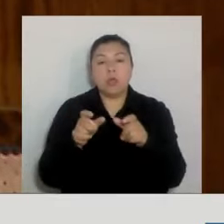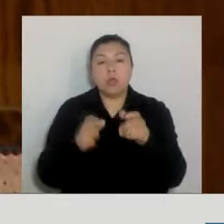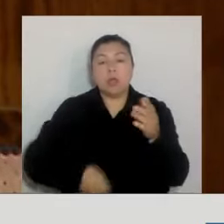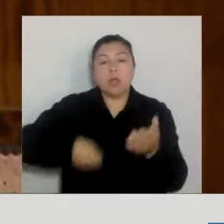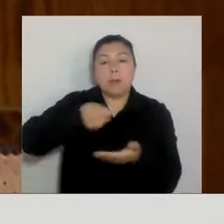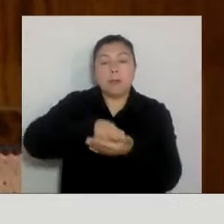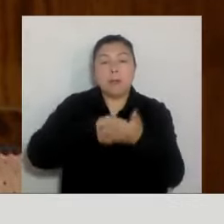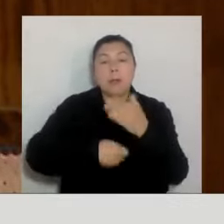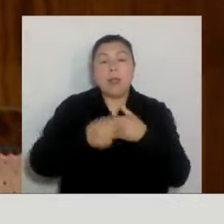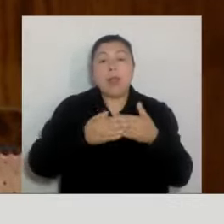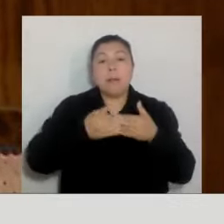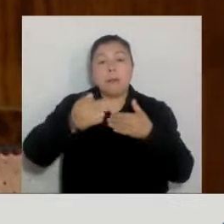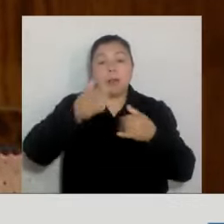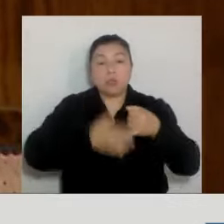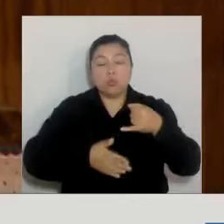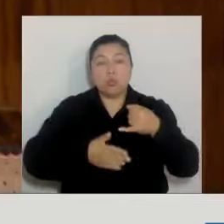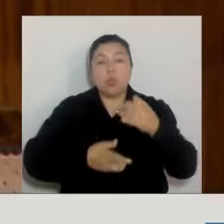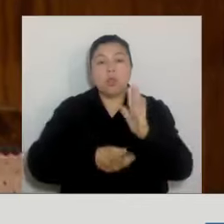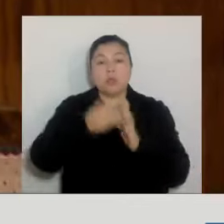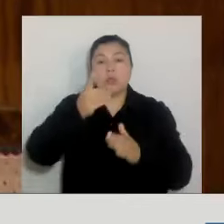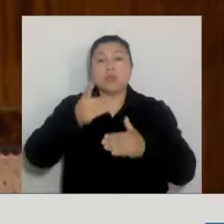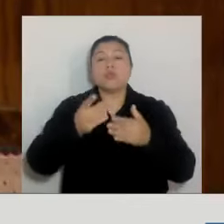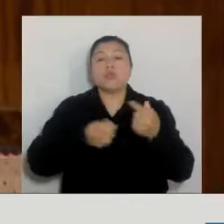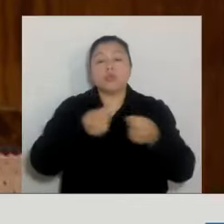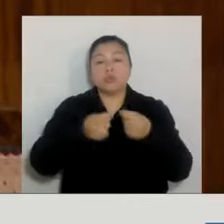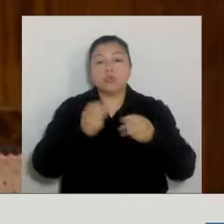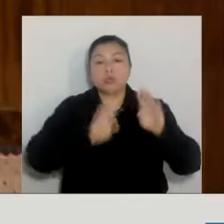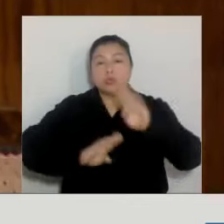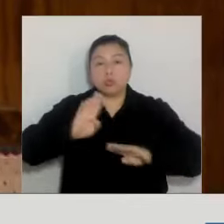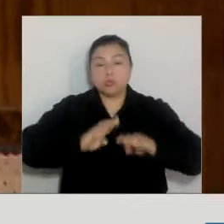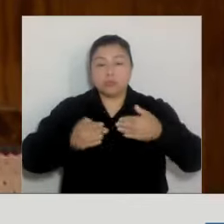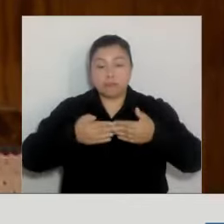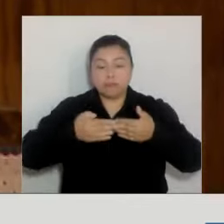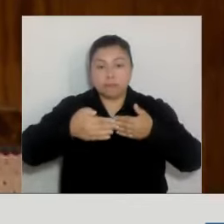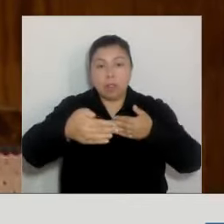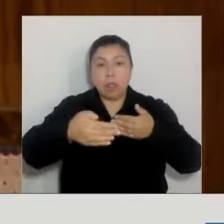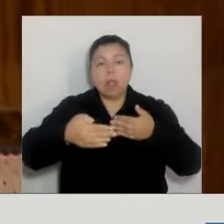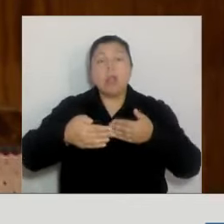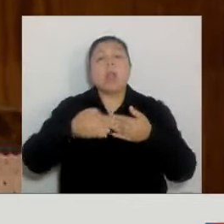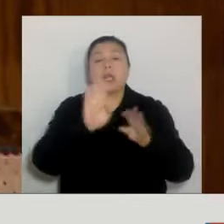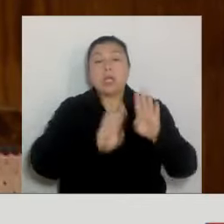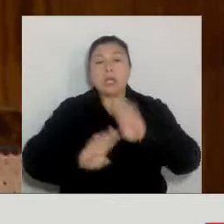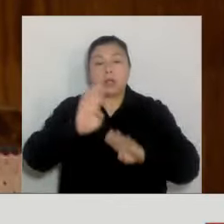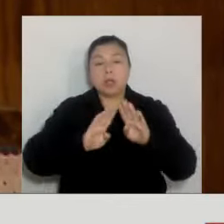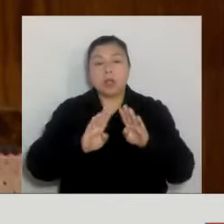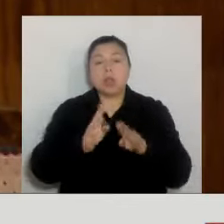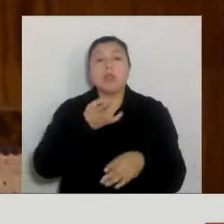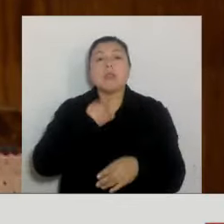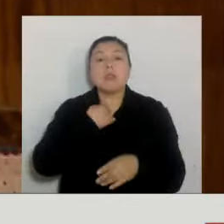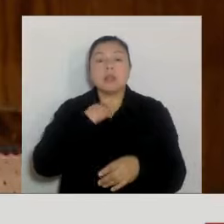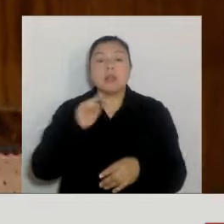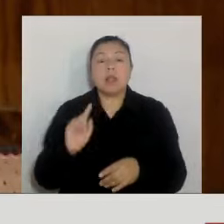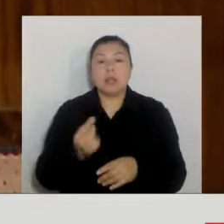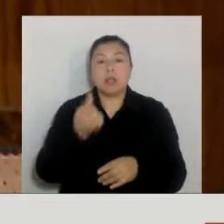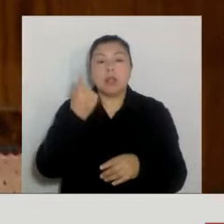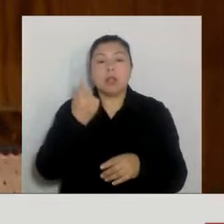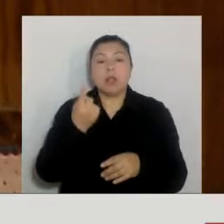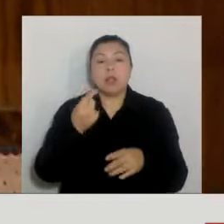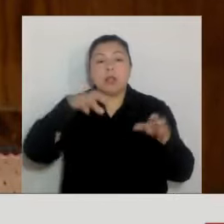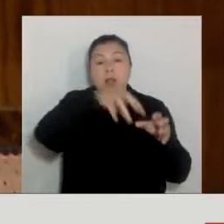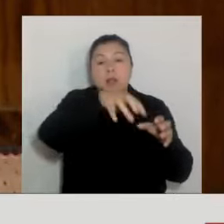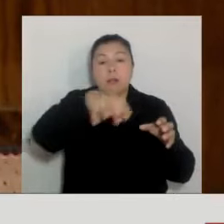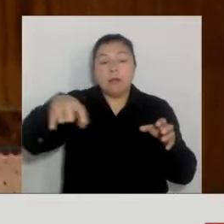plazo el desarrollo económico sostenible y el resguardo del interés general de la población